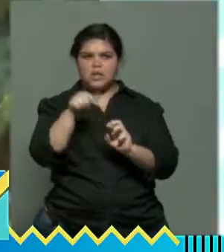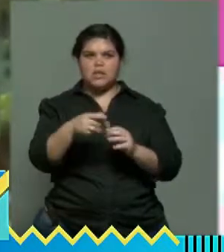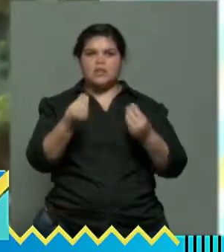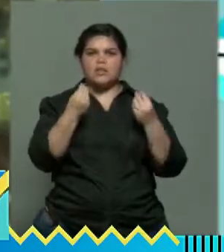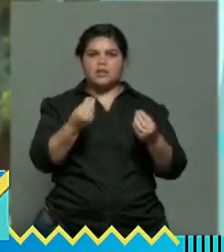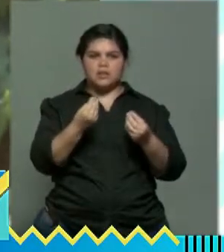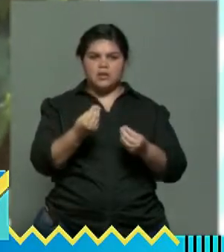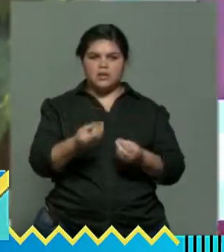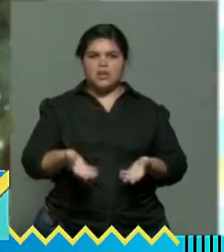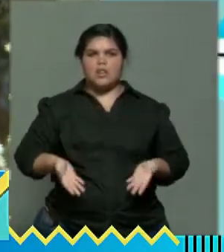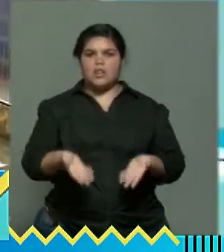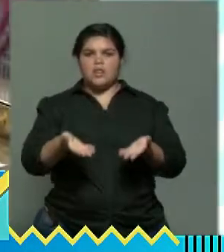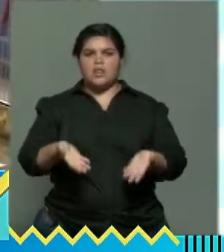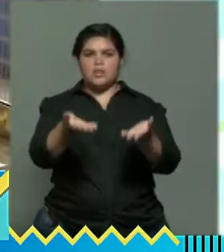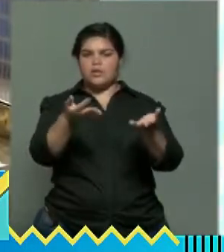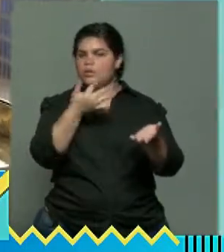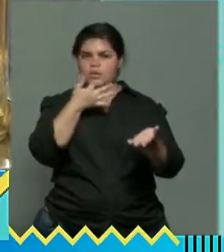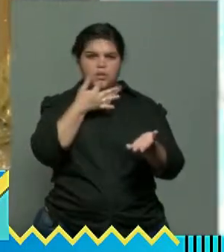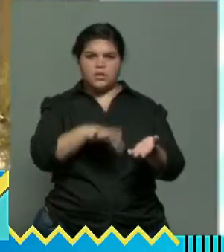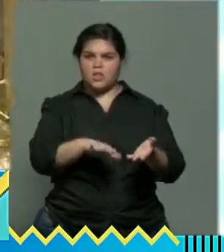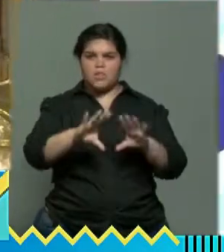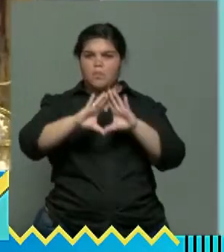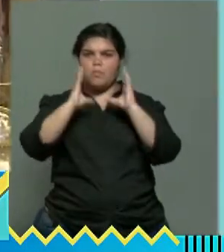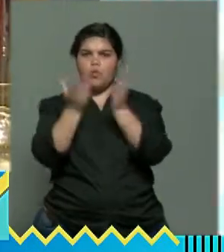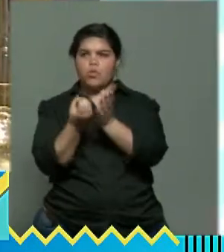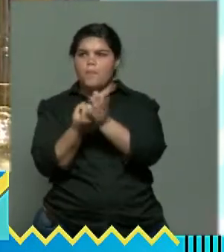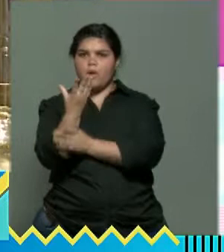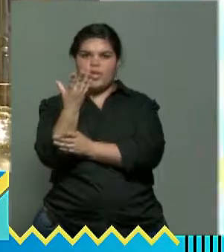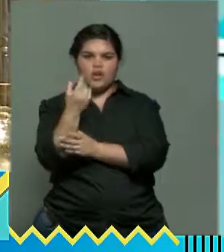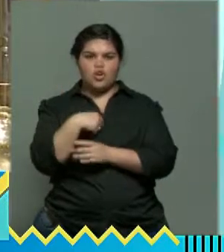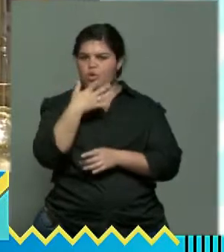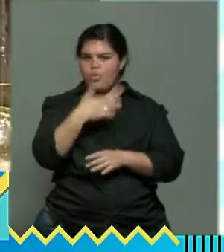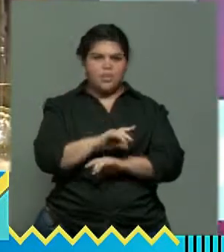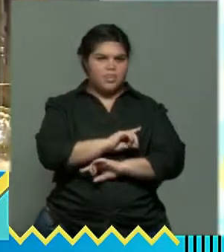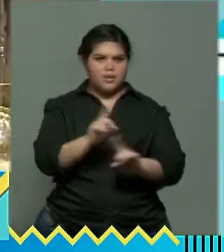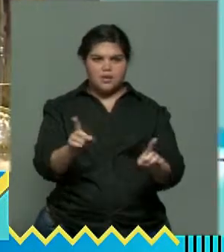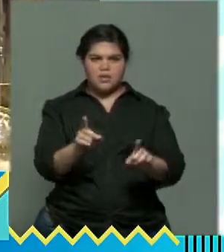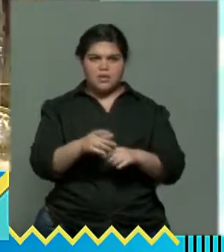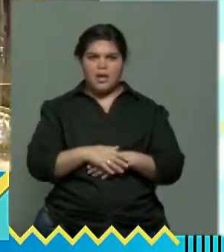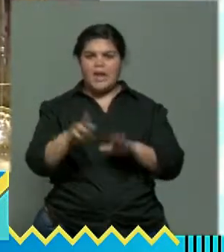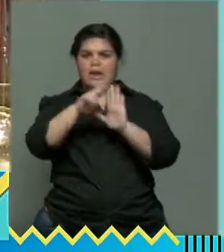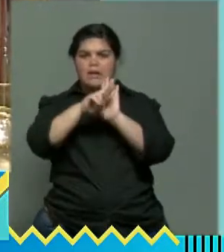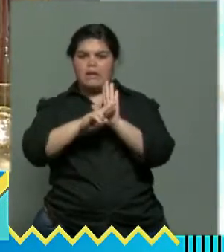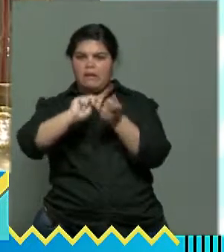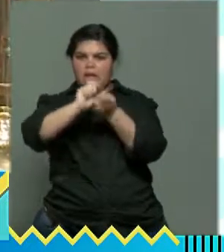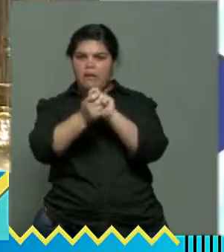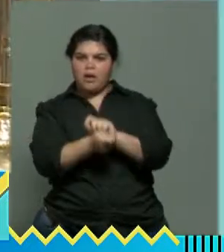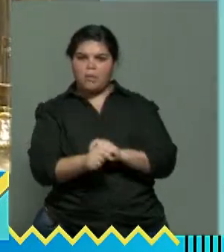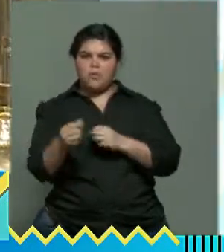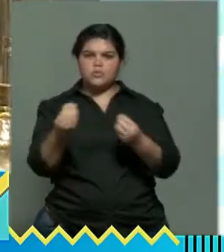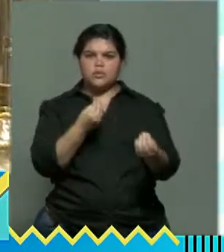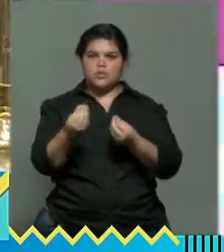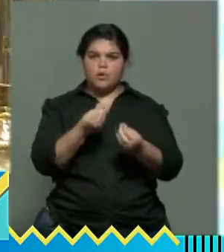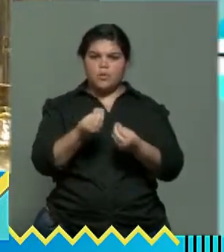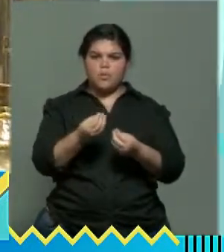No terminamos de entender que el mundo moderno se mueve con estas reglas, que los cambios de reglas tienen intereses que juegan y que juegan muy,